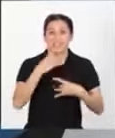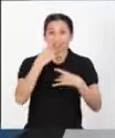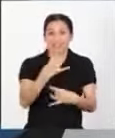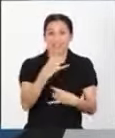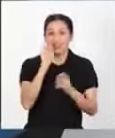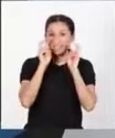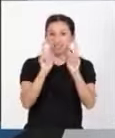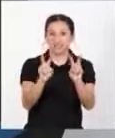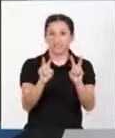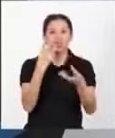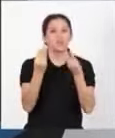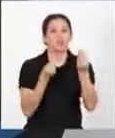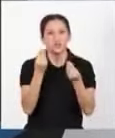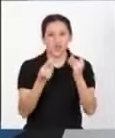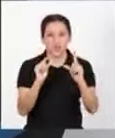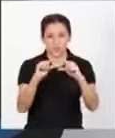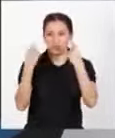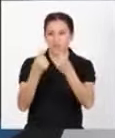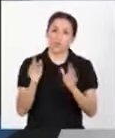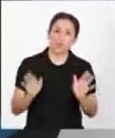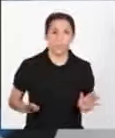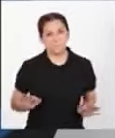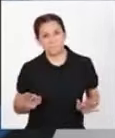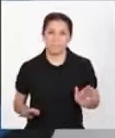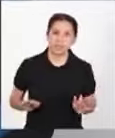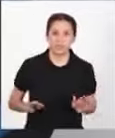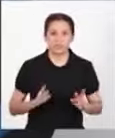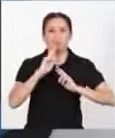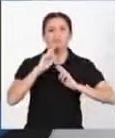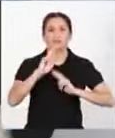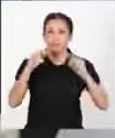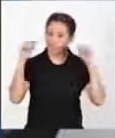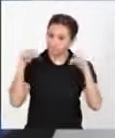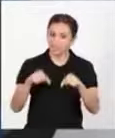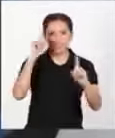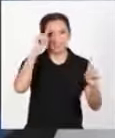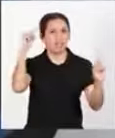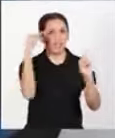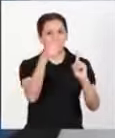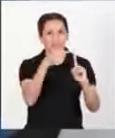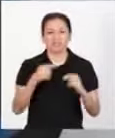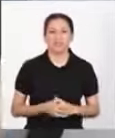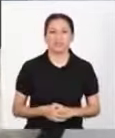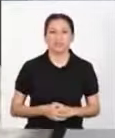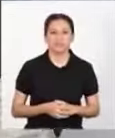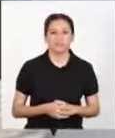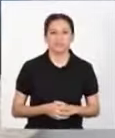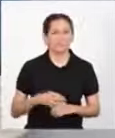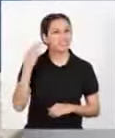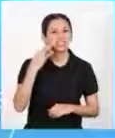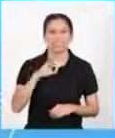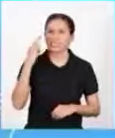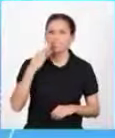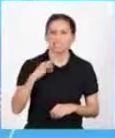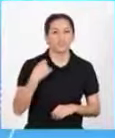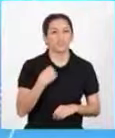Va a ser muy interesante ver cómo nuestro equipo pingüino resuelva este desafío.